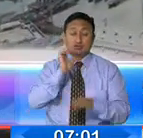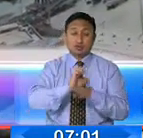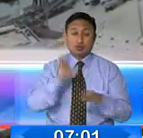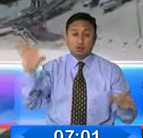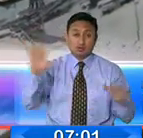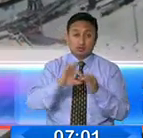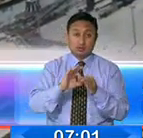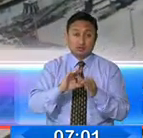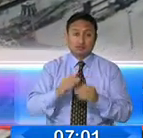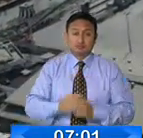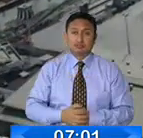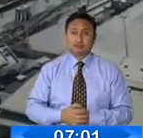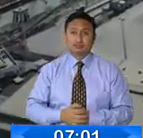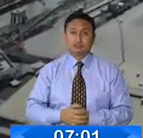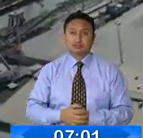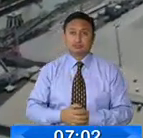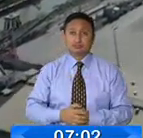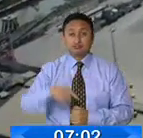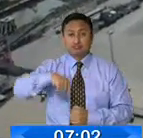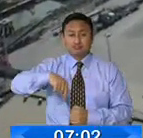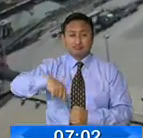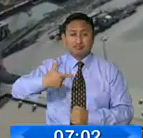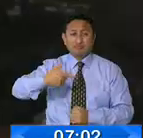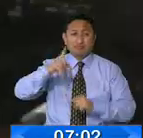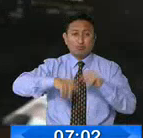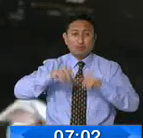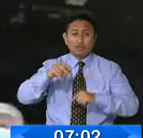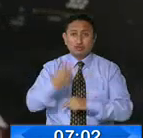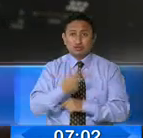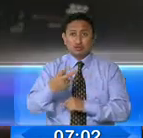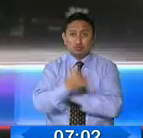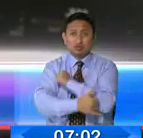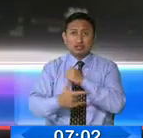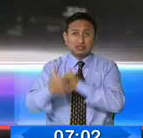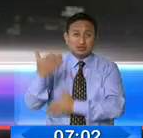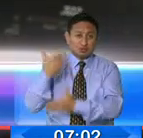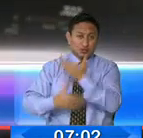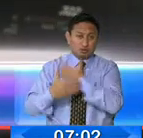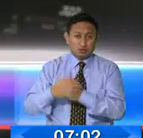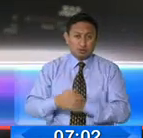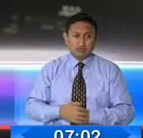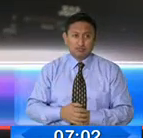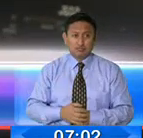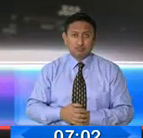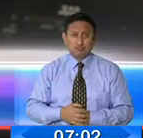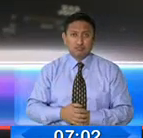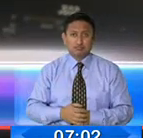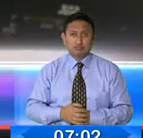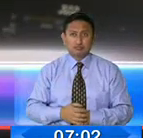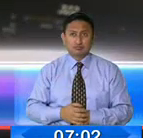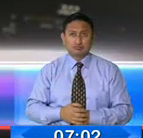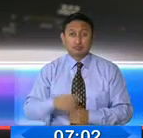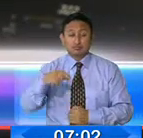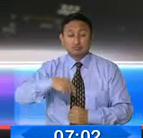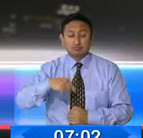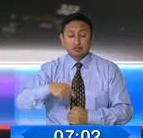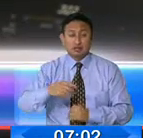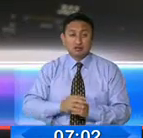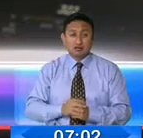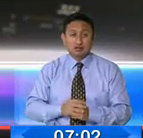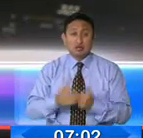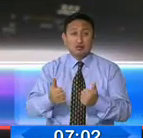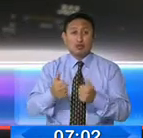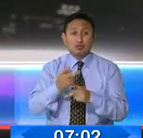nuestra nación. Tenemos una rica historia de amistad entre los dos países y somos un proveedor de